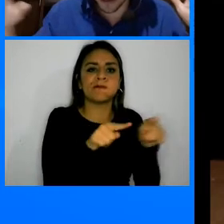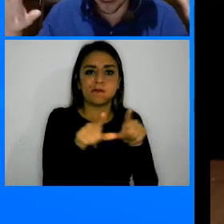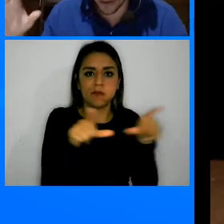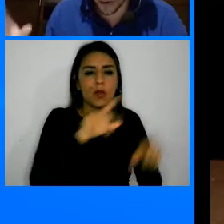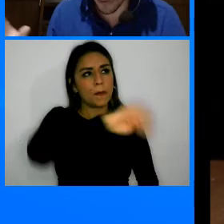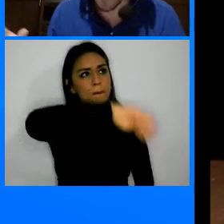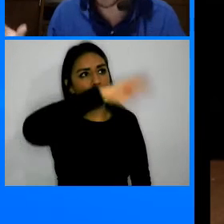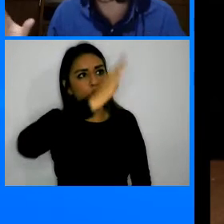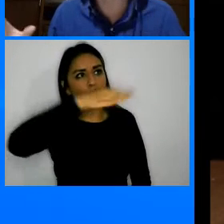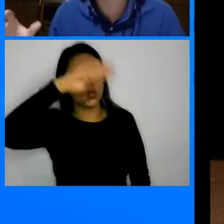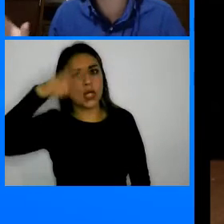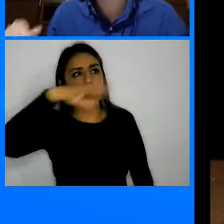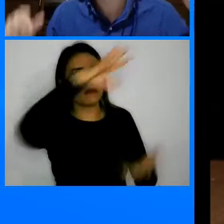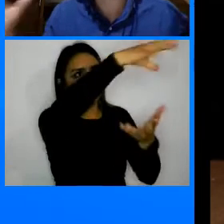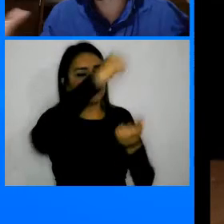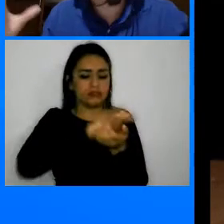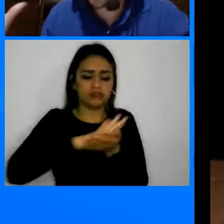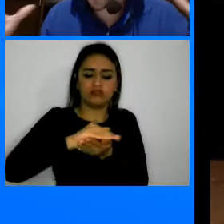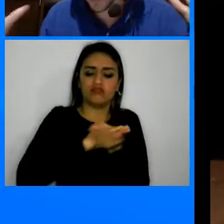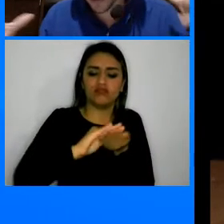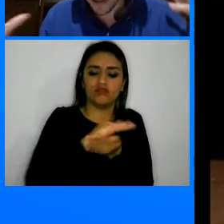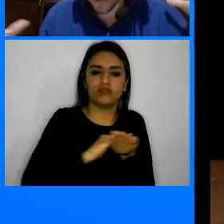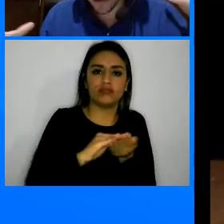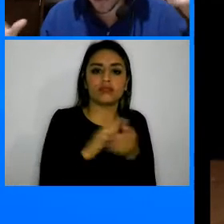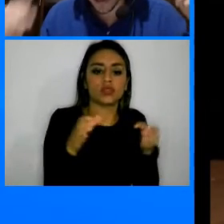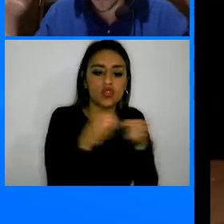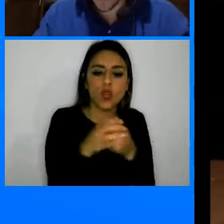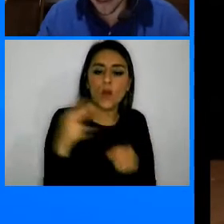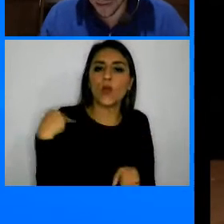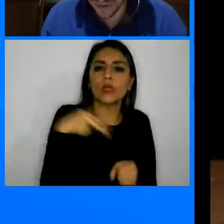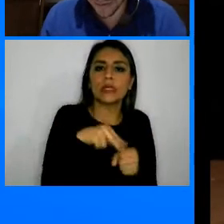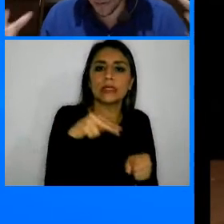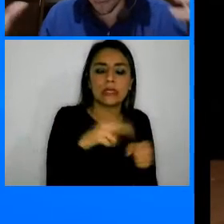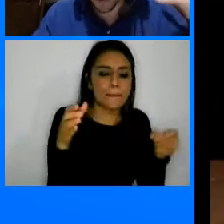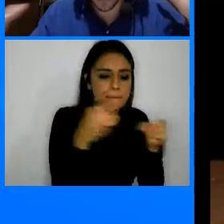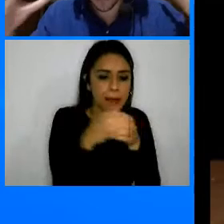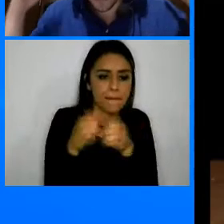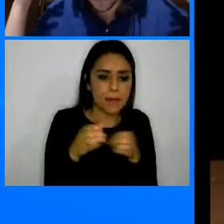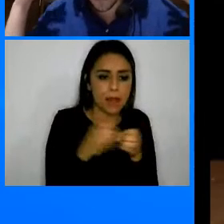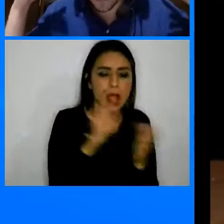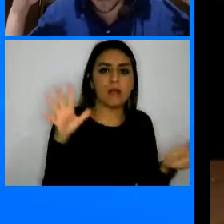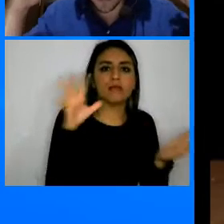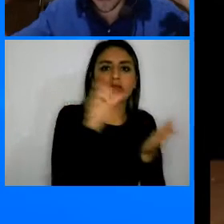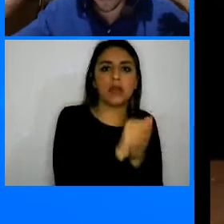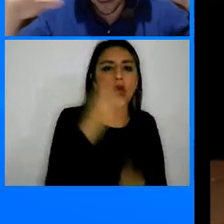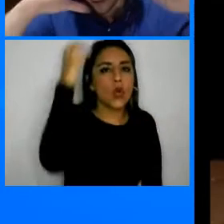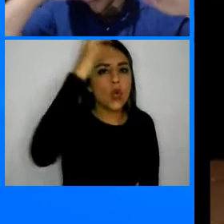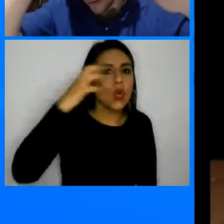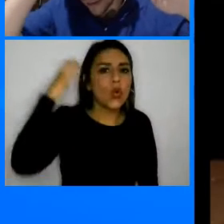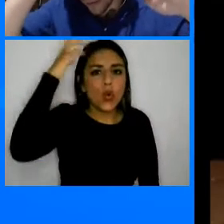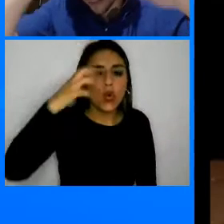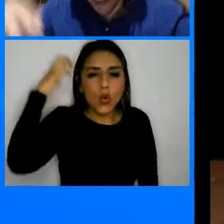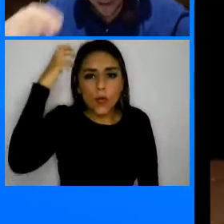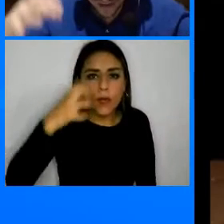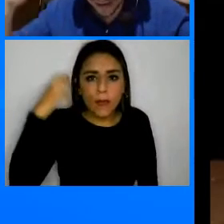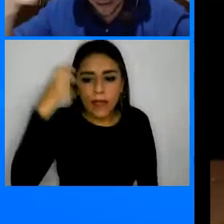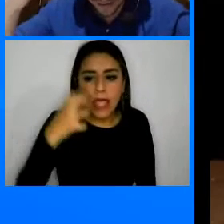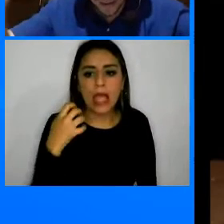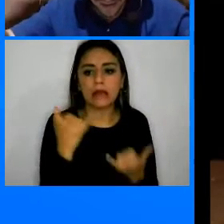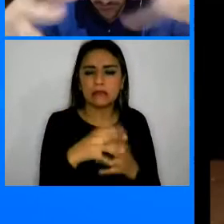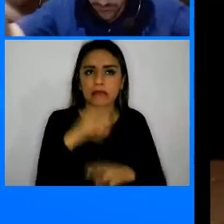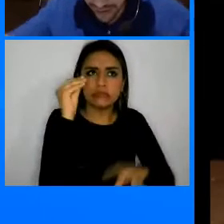montañas, en ciertas regiones muy precisas, que los grupos indígenas antes de la conquista europea digamos,